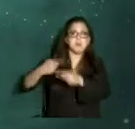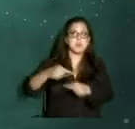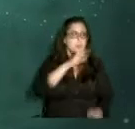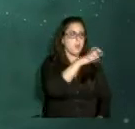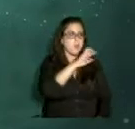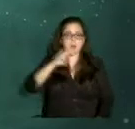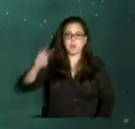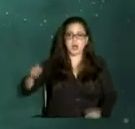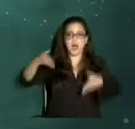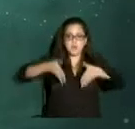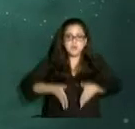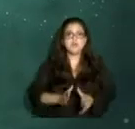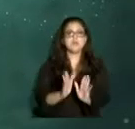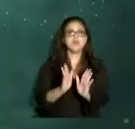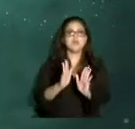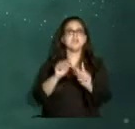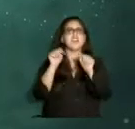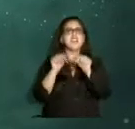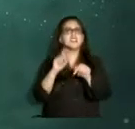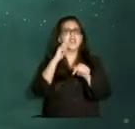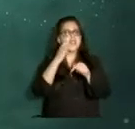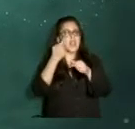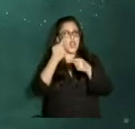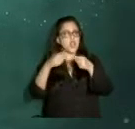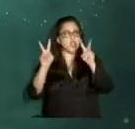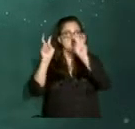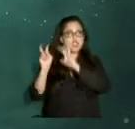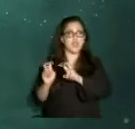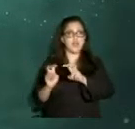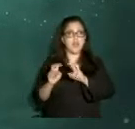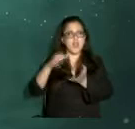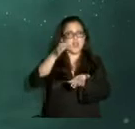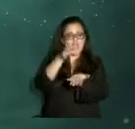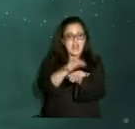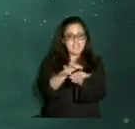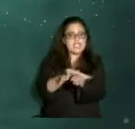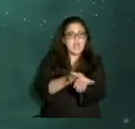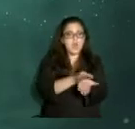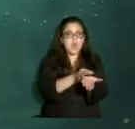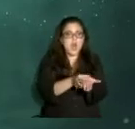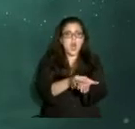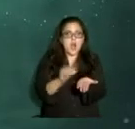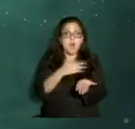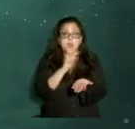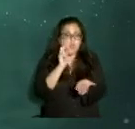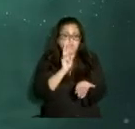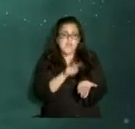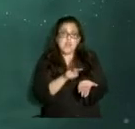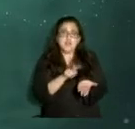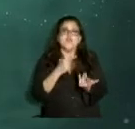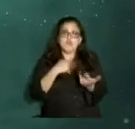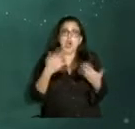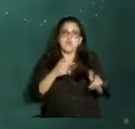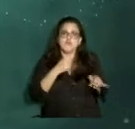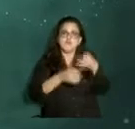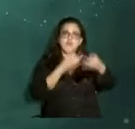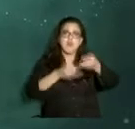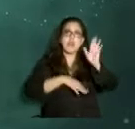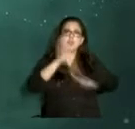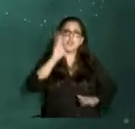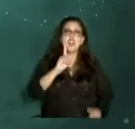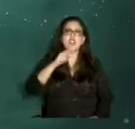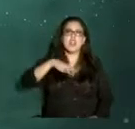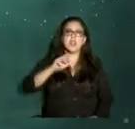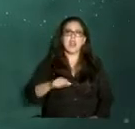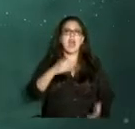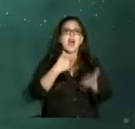paterna radica en otra parte de la célula. Si ustedes se fijan, yo les dije la mayor parte del DNA está en el